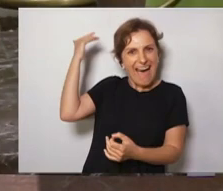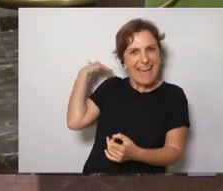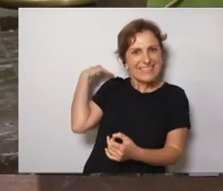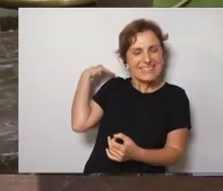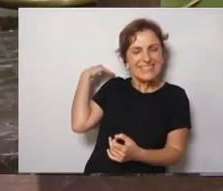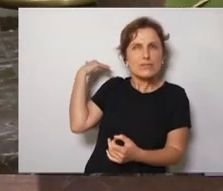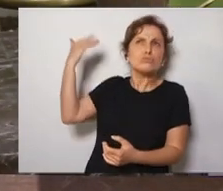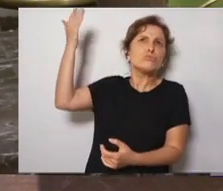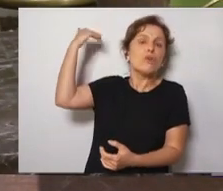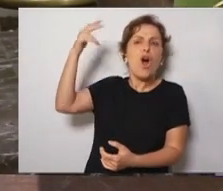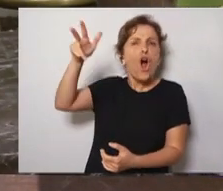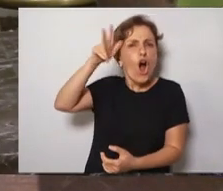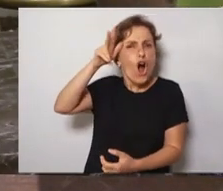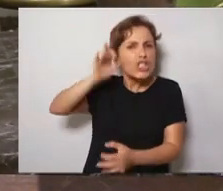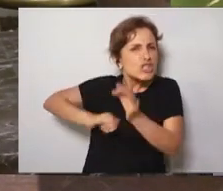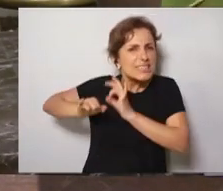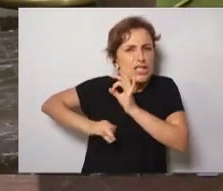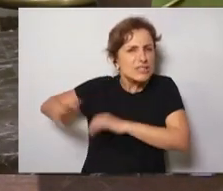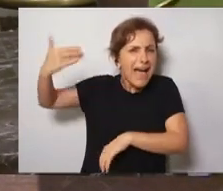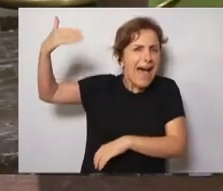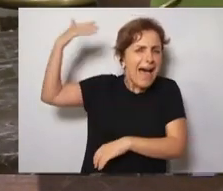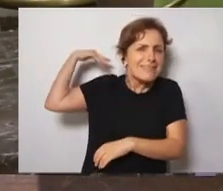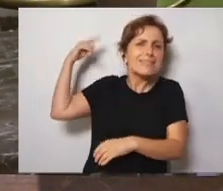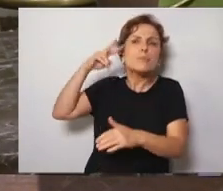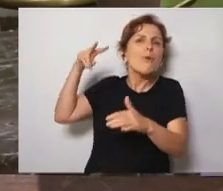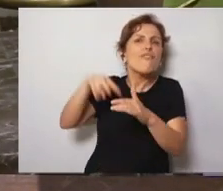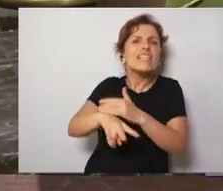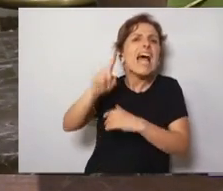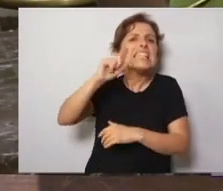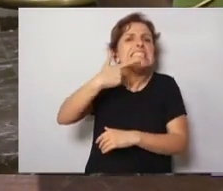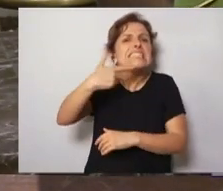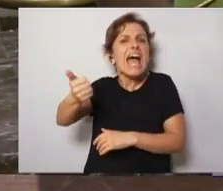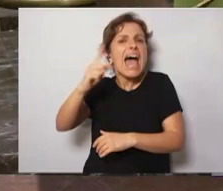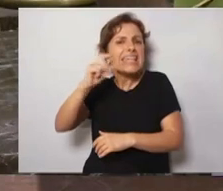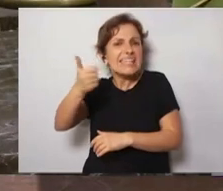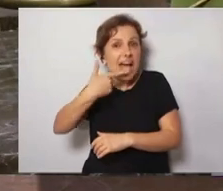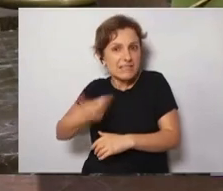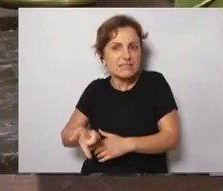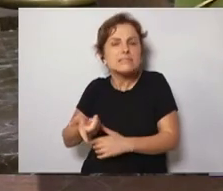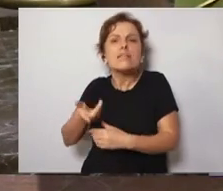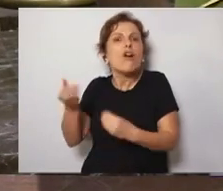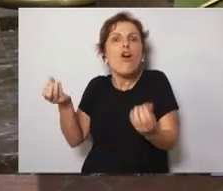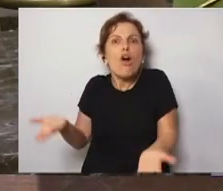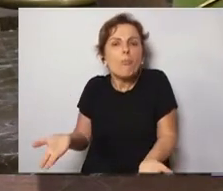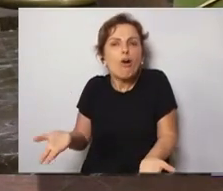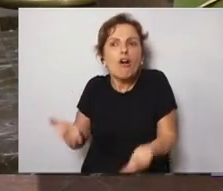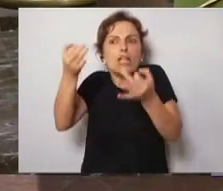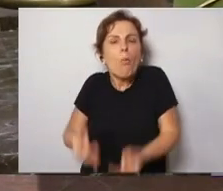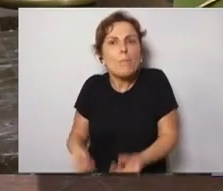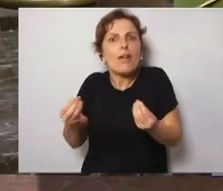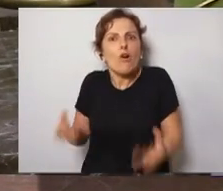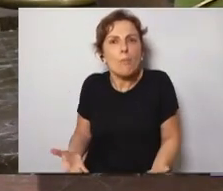antigua ocho siglos antes el profeta isaías se realiza en él porque él es el que viene a anunciarnos